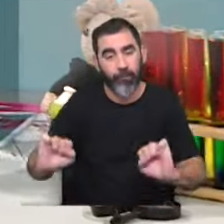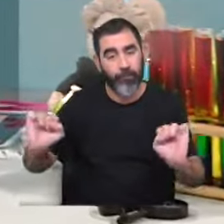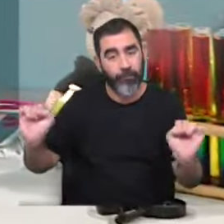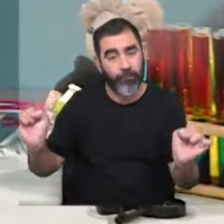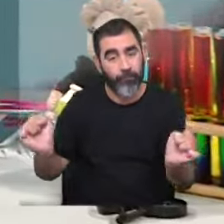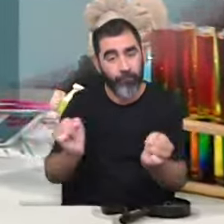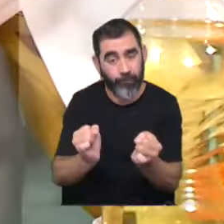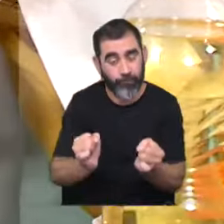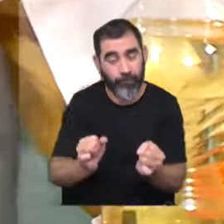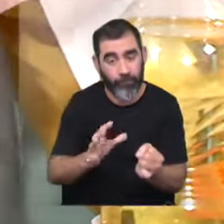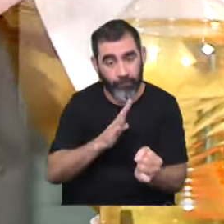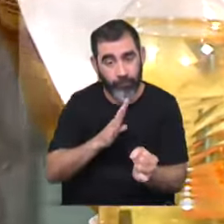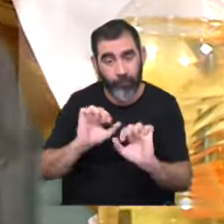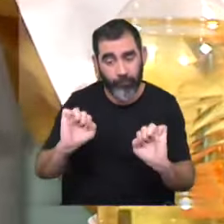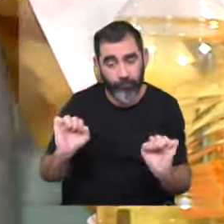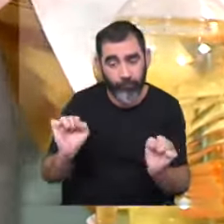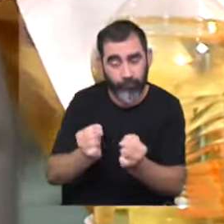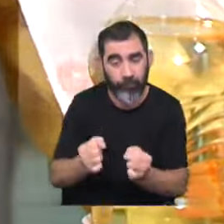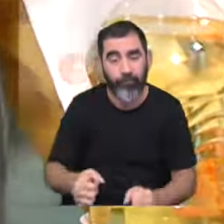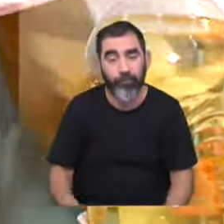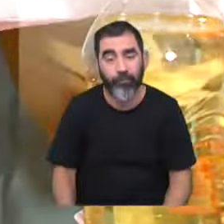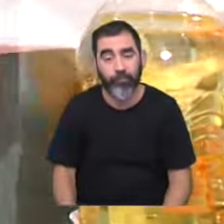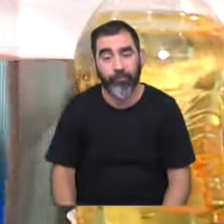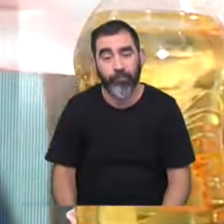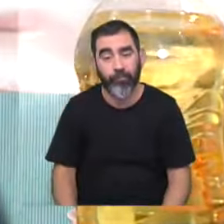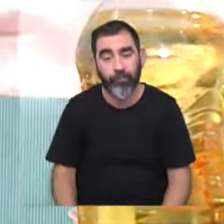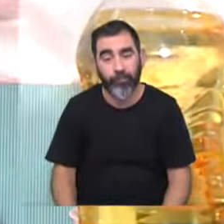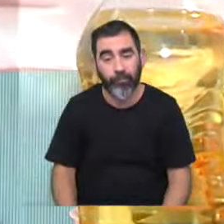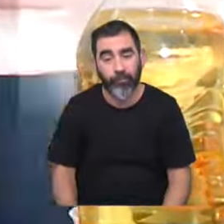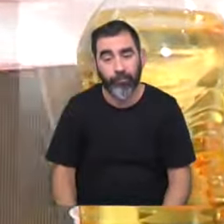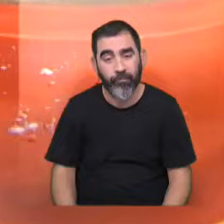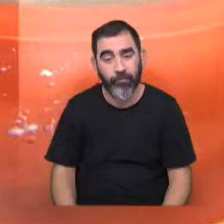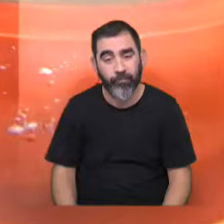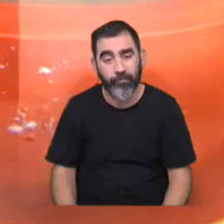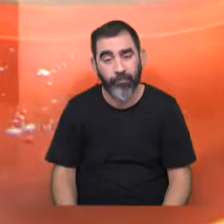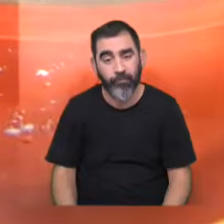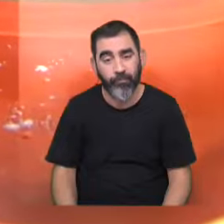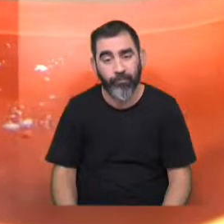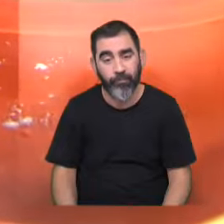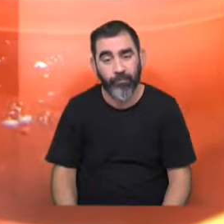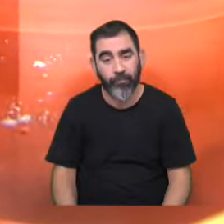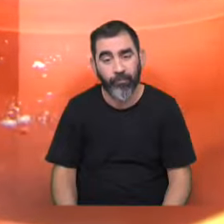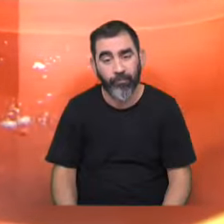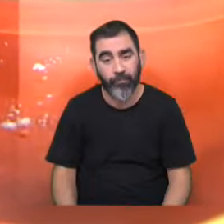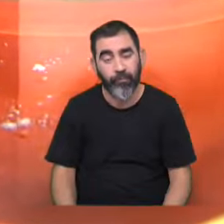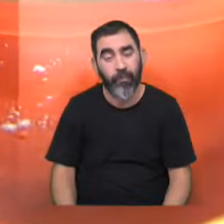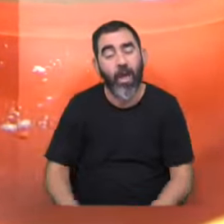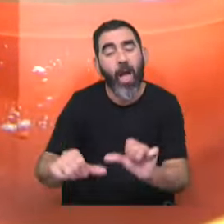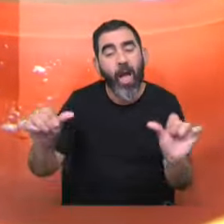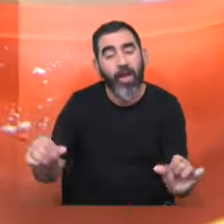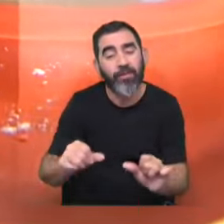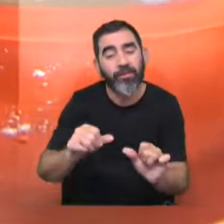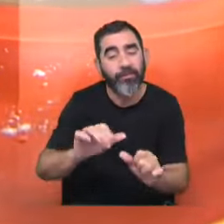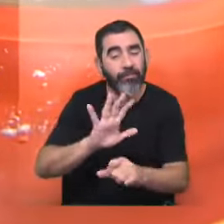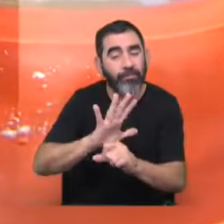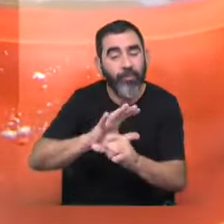también tiene una propiedad del bicarbonato, está fría, ¿vieron? Que hoy no estaba tan fría. Y vamos a empezar a formar...